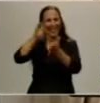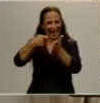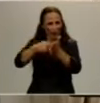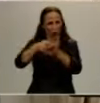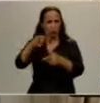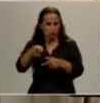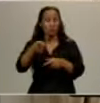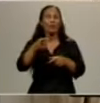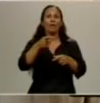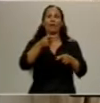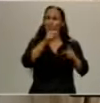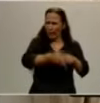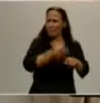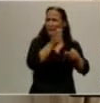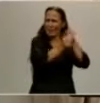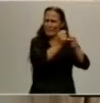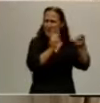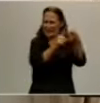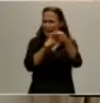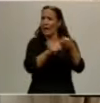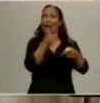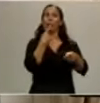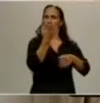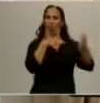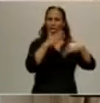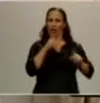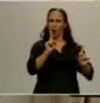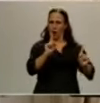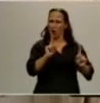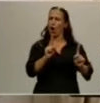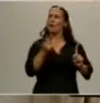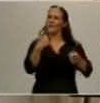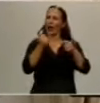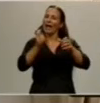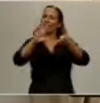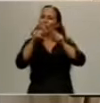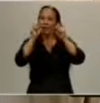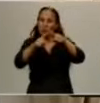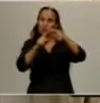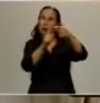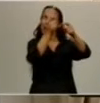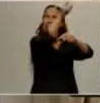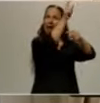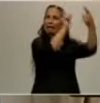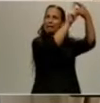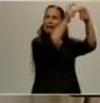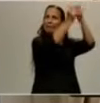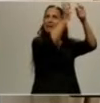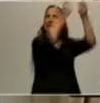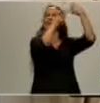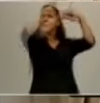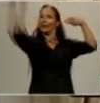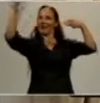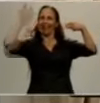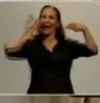tal vez de alguna empresa del mismo grupo, pese a las desmentidas, porque hacen también triangulación. Nadie pensará que ninguna de estas empresas